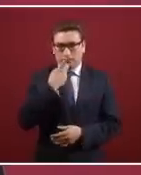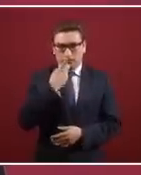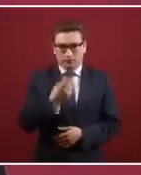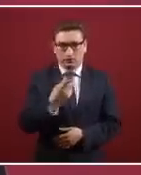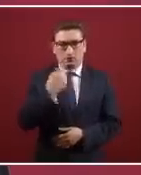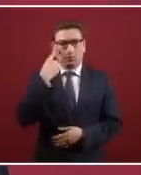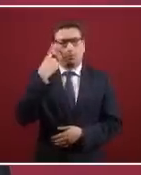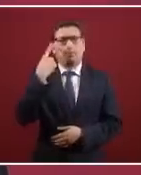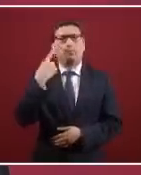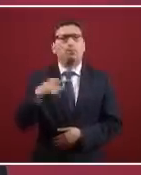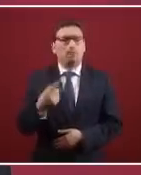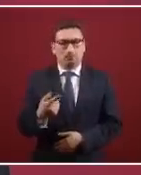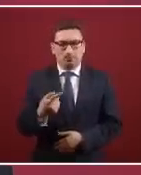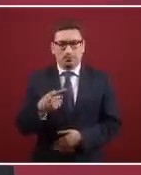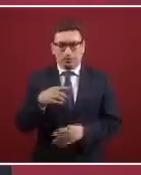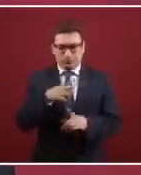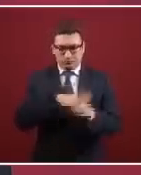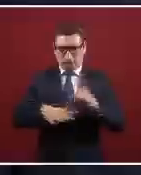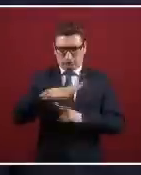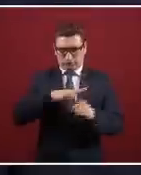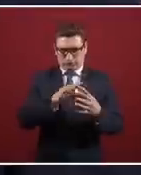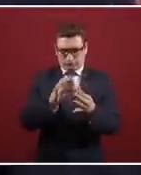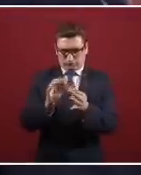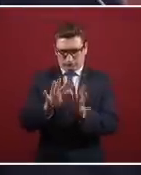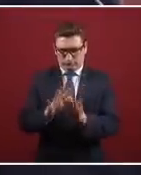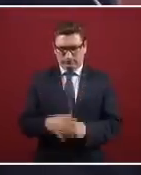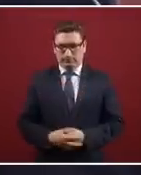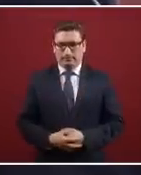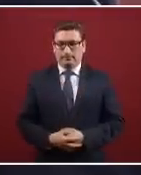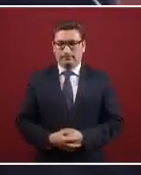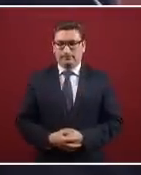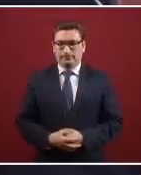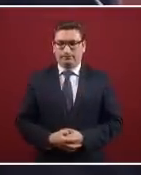para contextualizar.